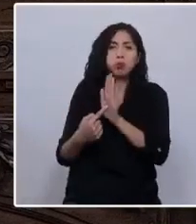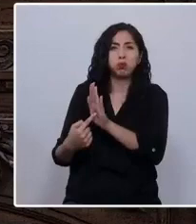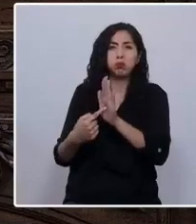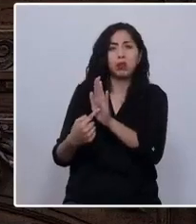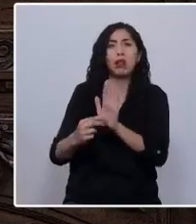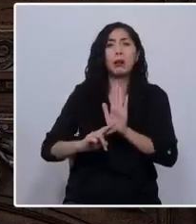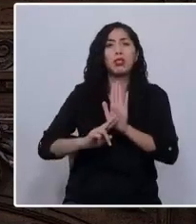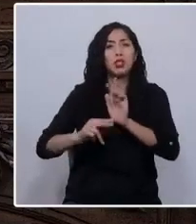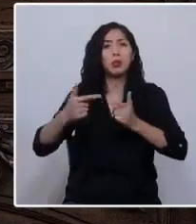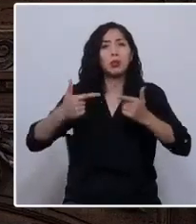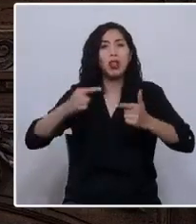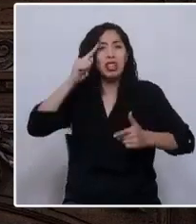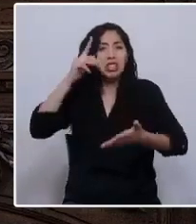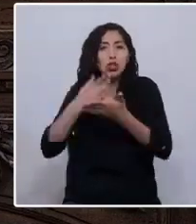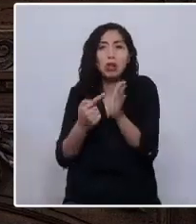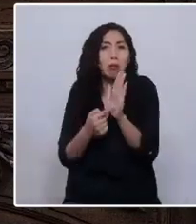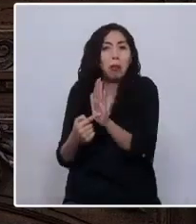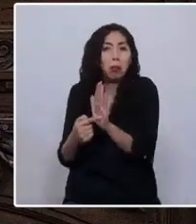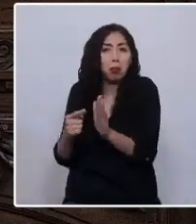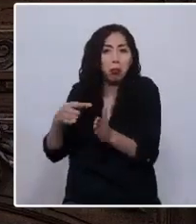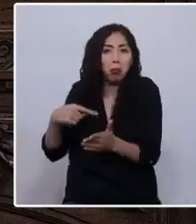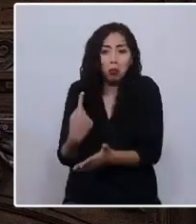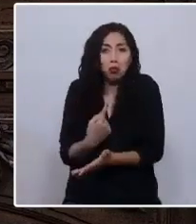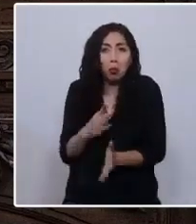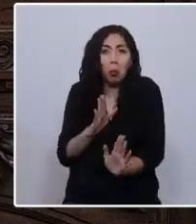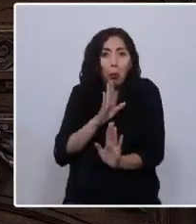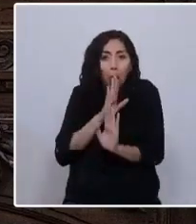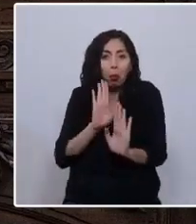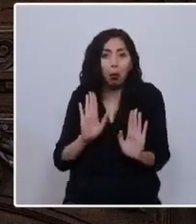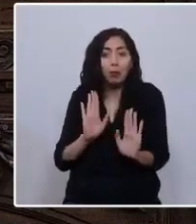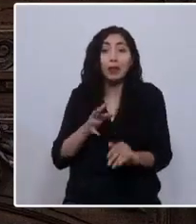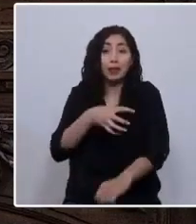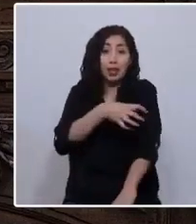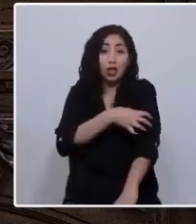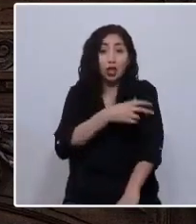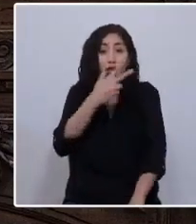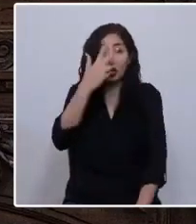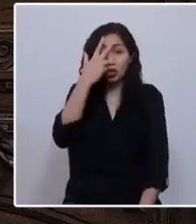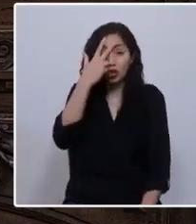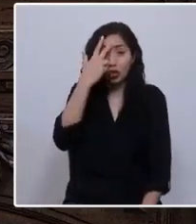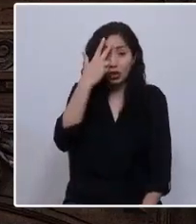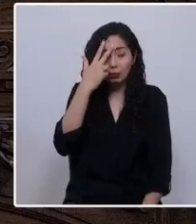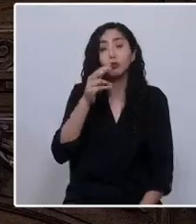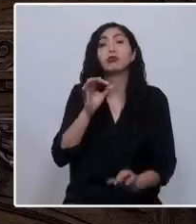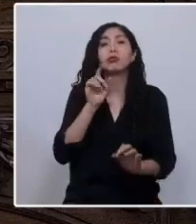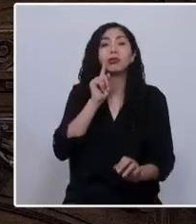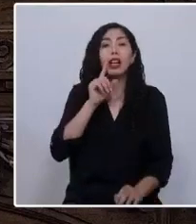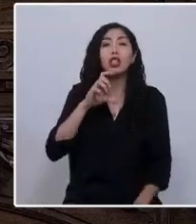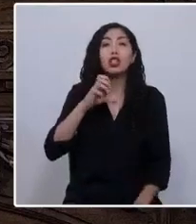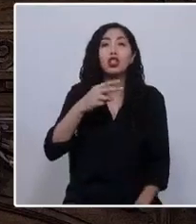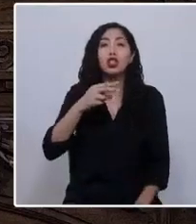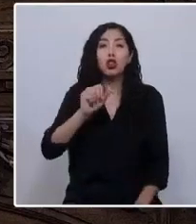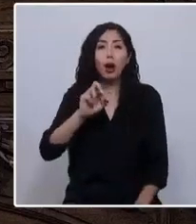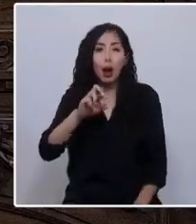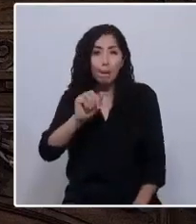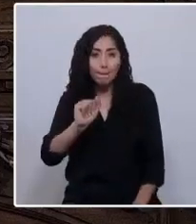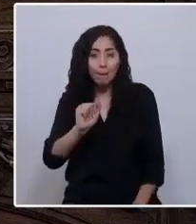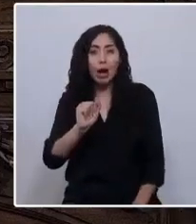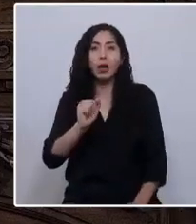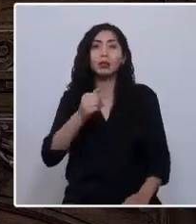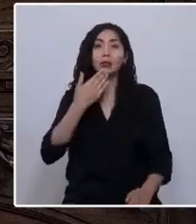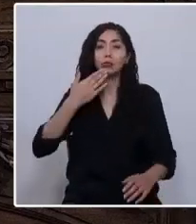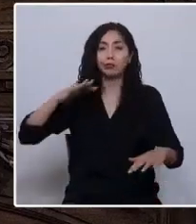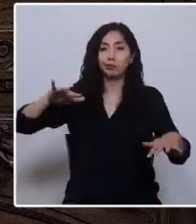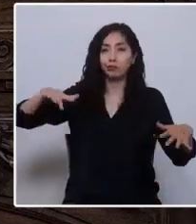decisiones la región de coquimbo se constituye de las cuencas de elqui limarí y choapa son los valles transversales del norte